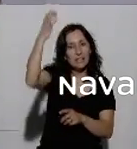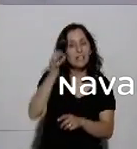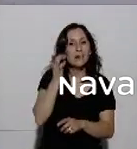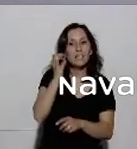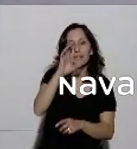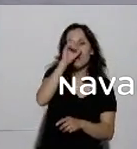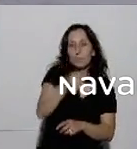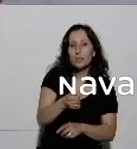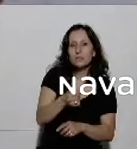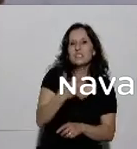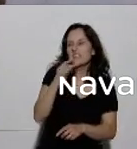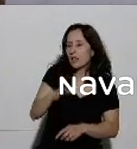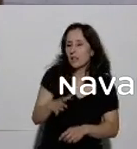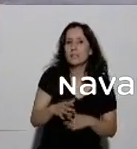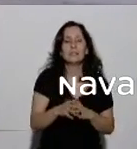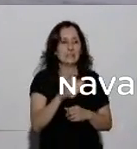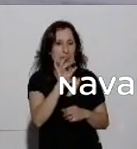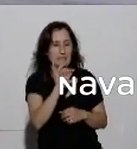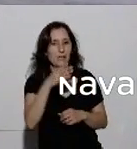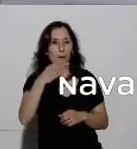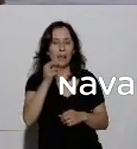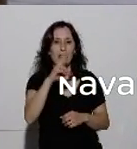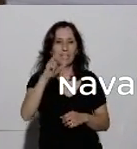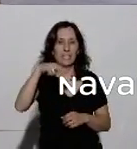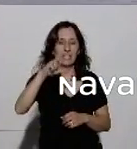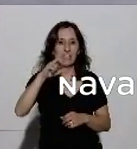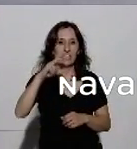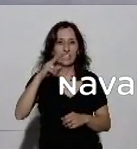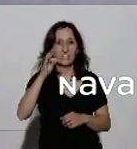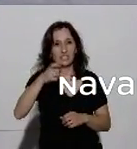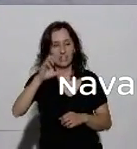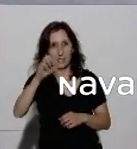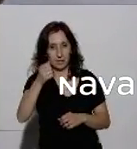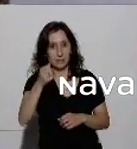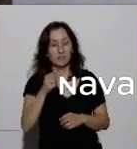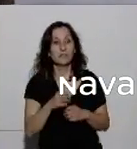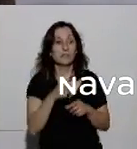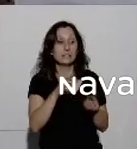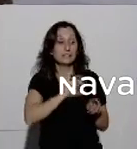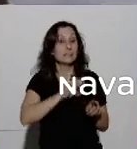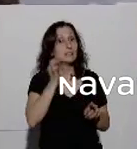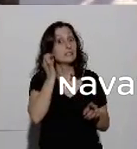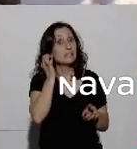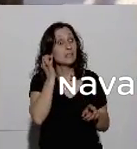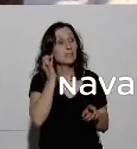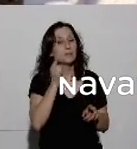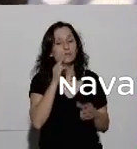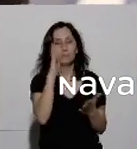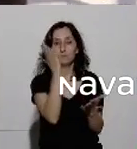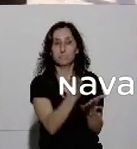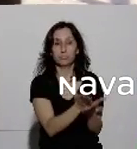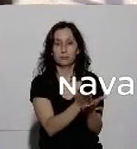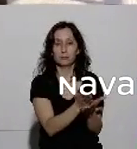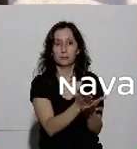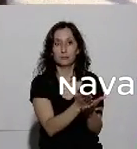sí. ¿Quién era? Graciana Barrenechea, que era una señora que la mataron, o la condenaron a muerte en